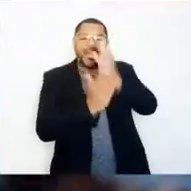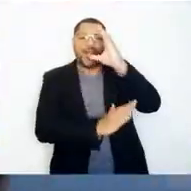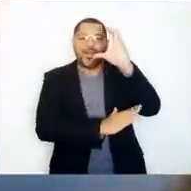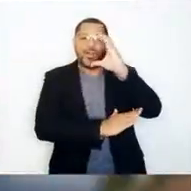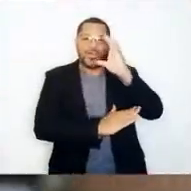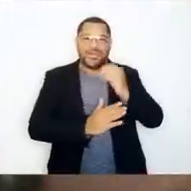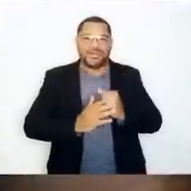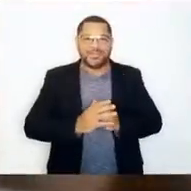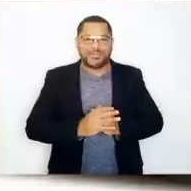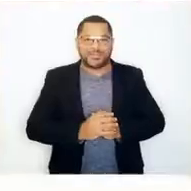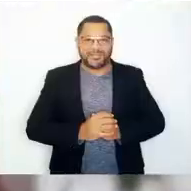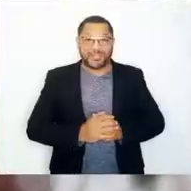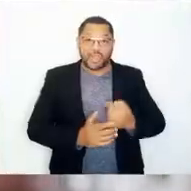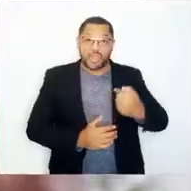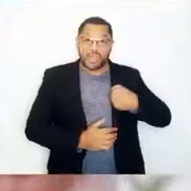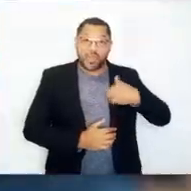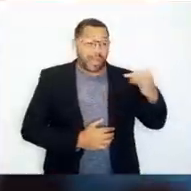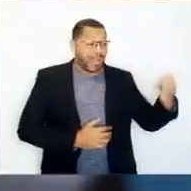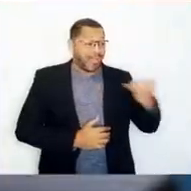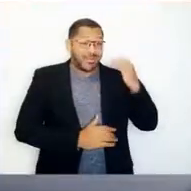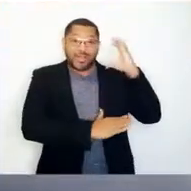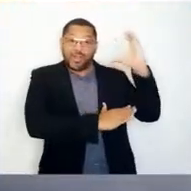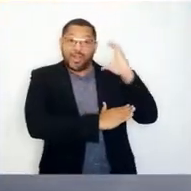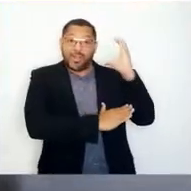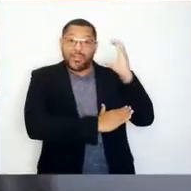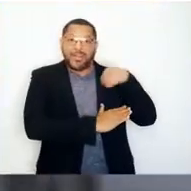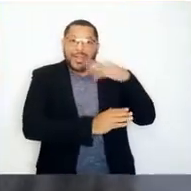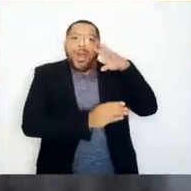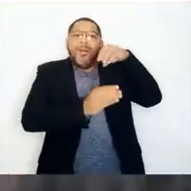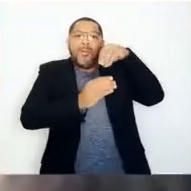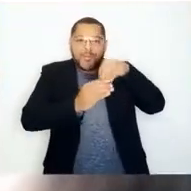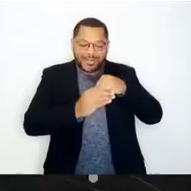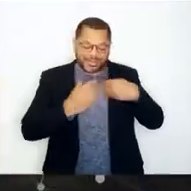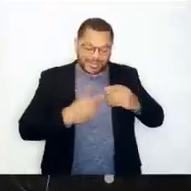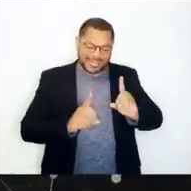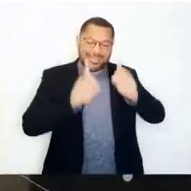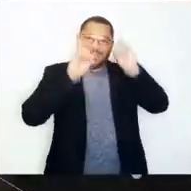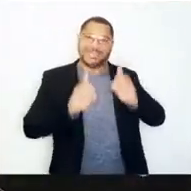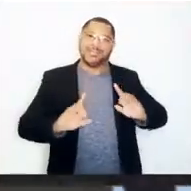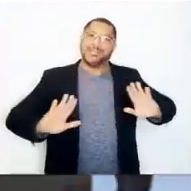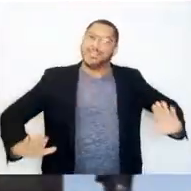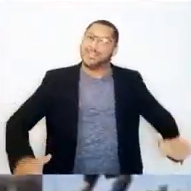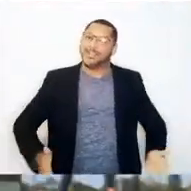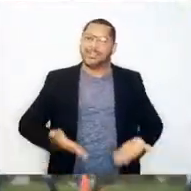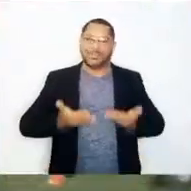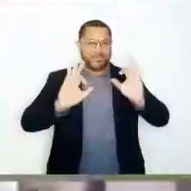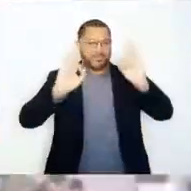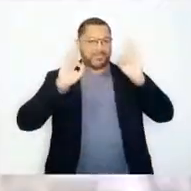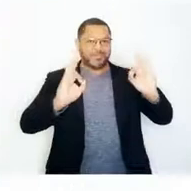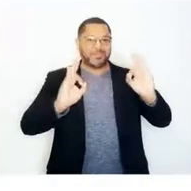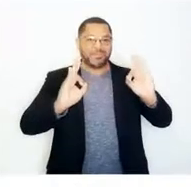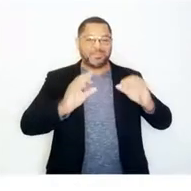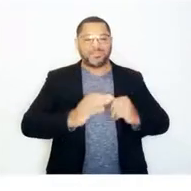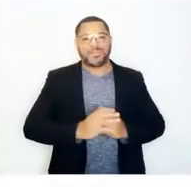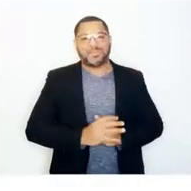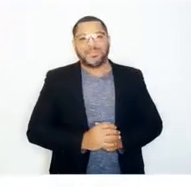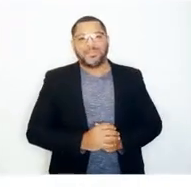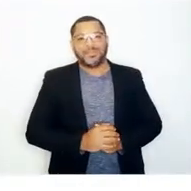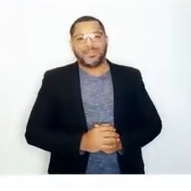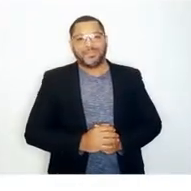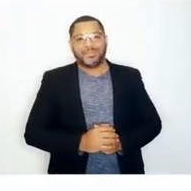bienestar del país. Yo soy Colombia, soy esa pista y elijo mi bienestar.